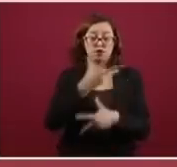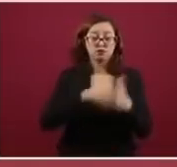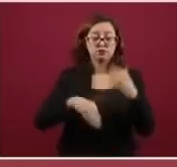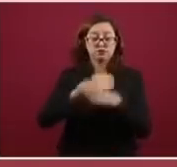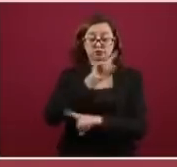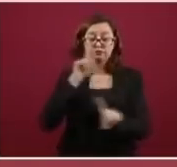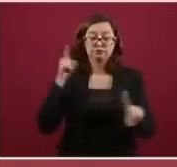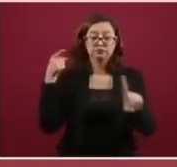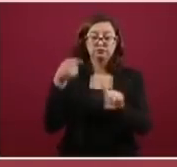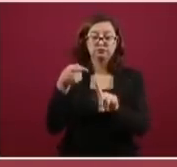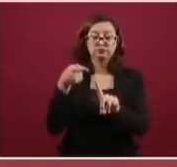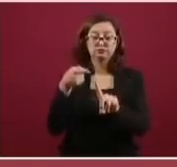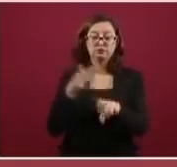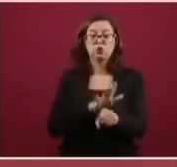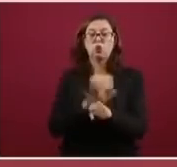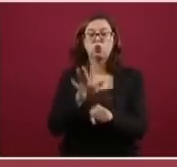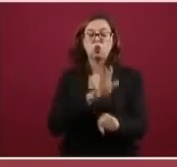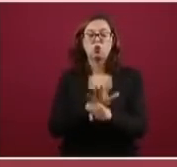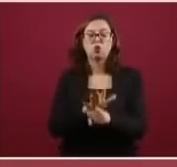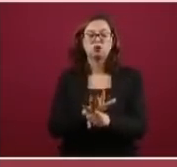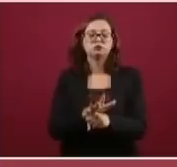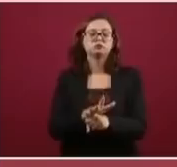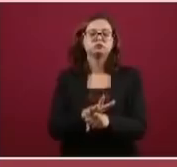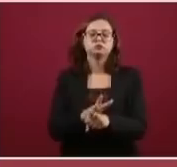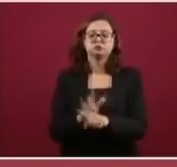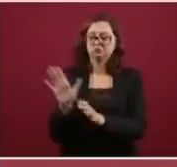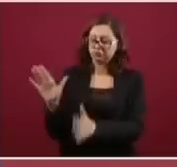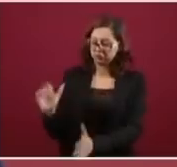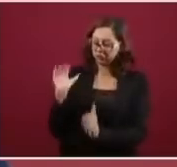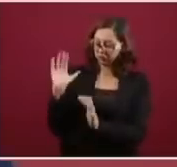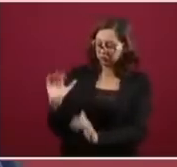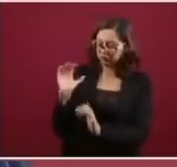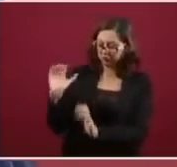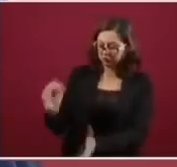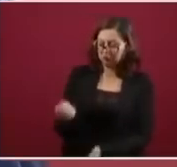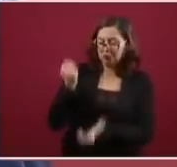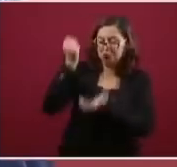procurando no gastar más de lo que ingresa